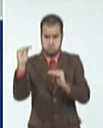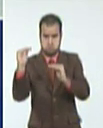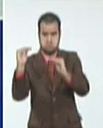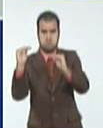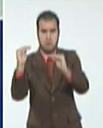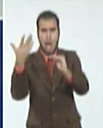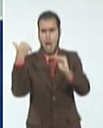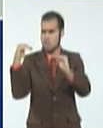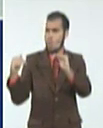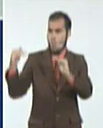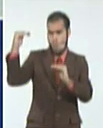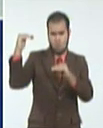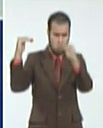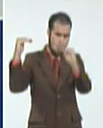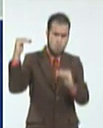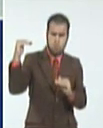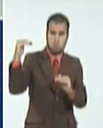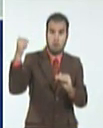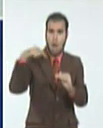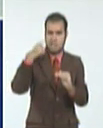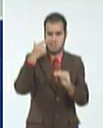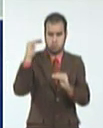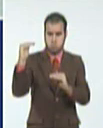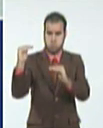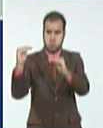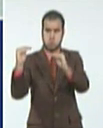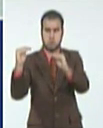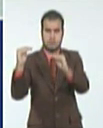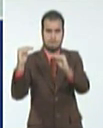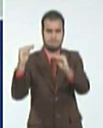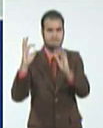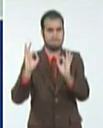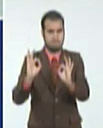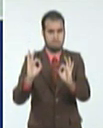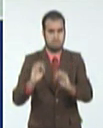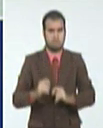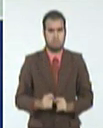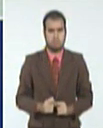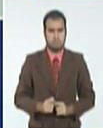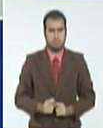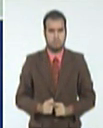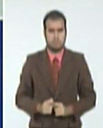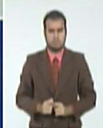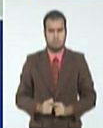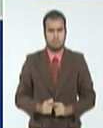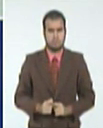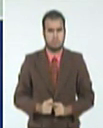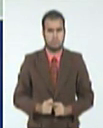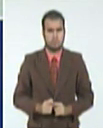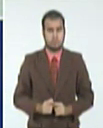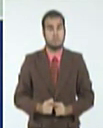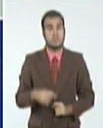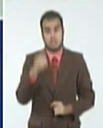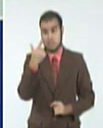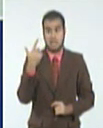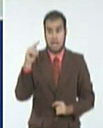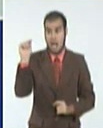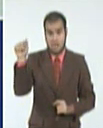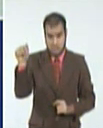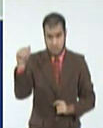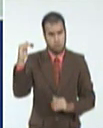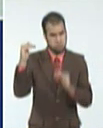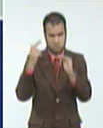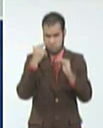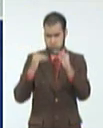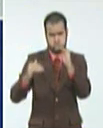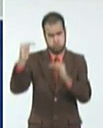incidencia en nuestro país. Se mantiene. En la actualidad no les resto importancia, porque estoy tratando de identificar